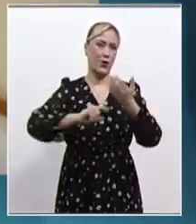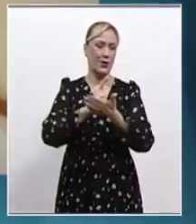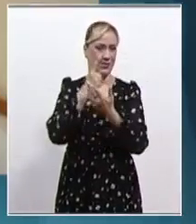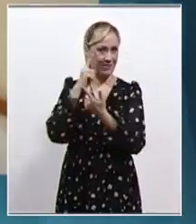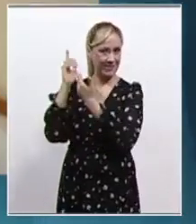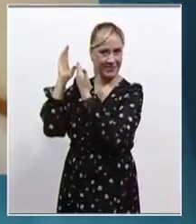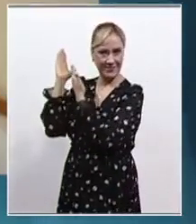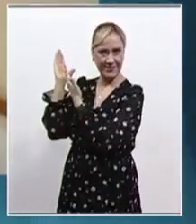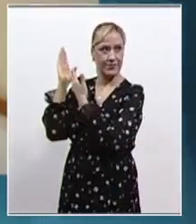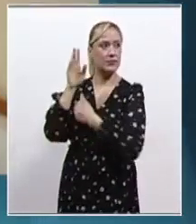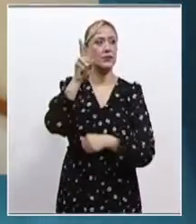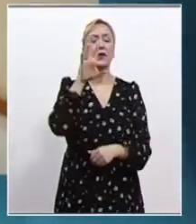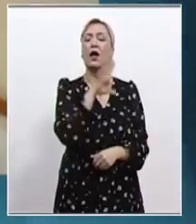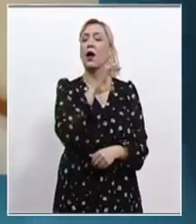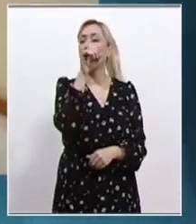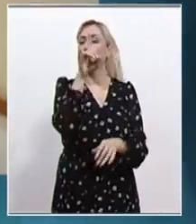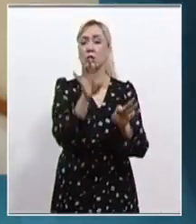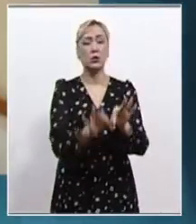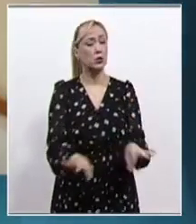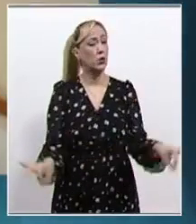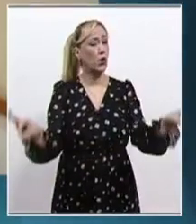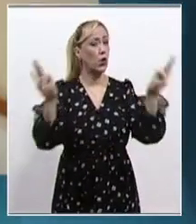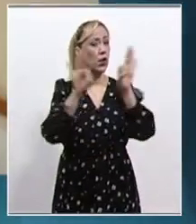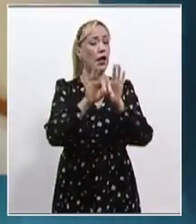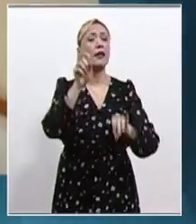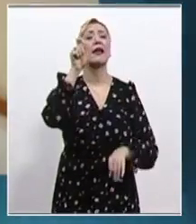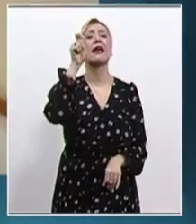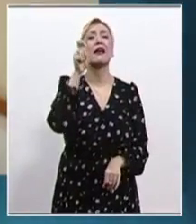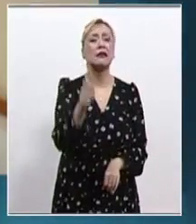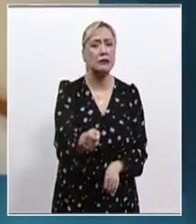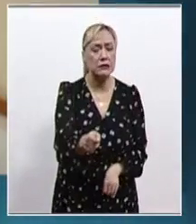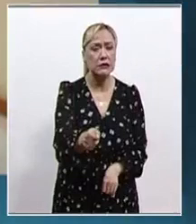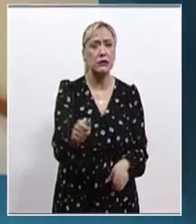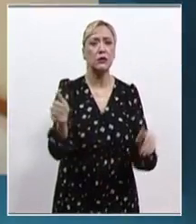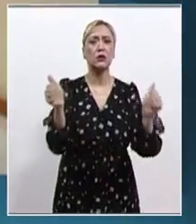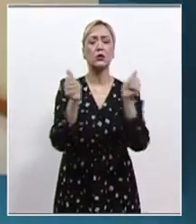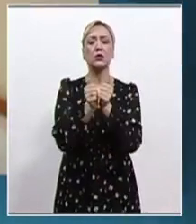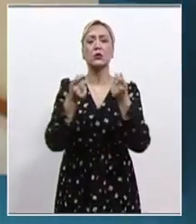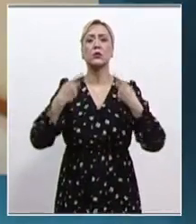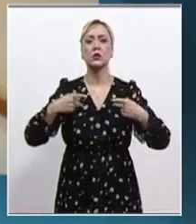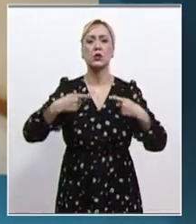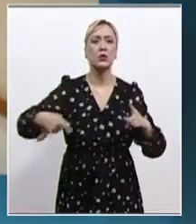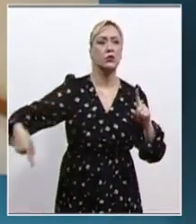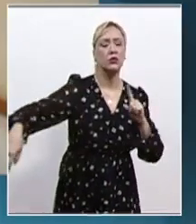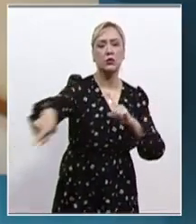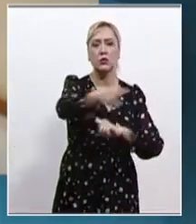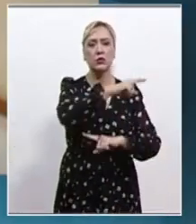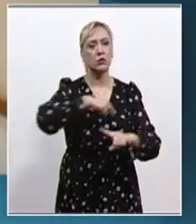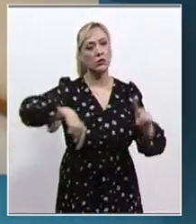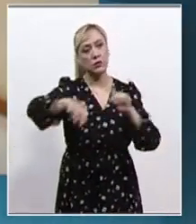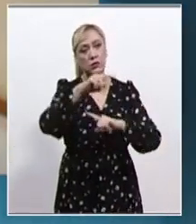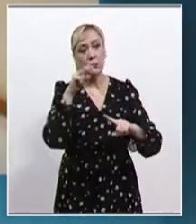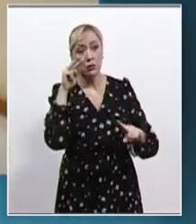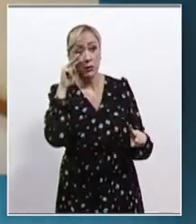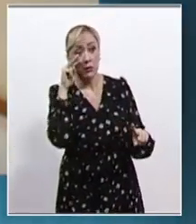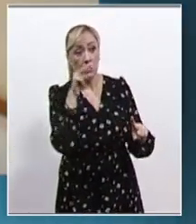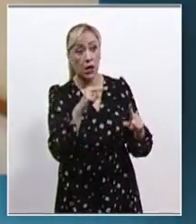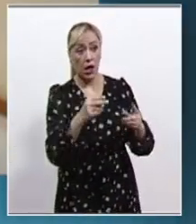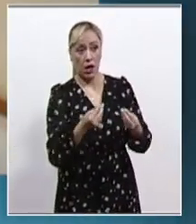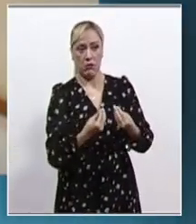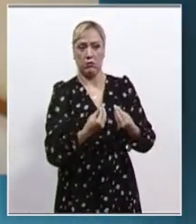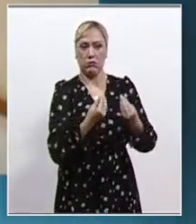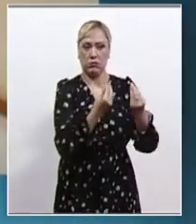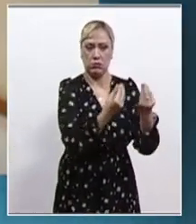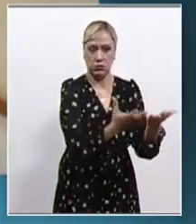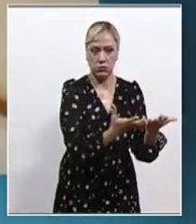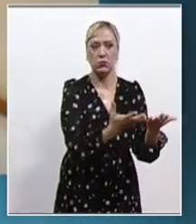Hay un elemento fundamental en la justicia y es atraer a los y las ciudadanas y asegurarnos de que cumplan con las